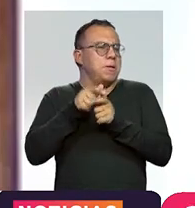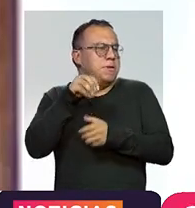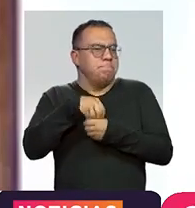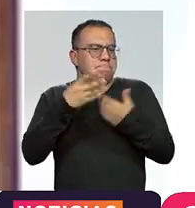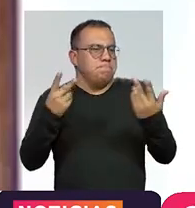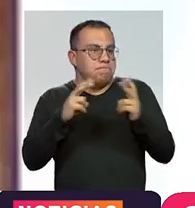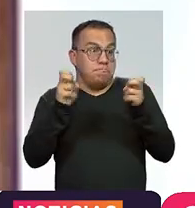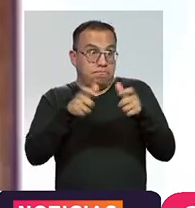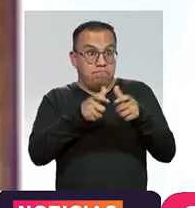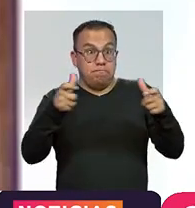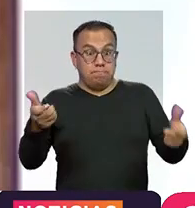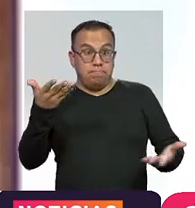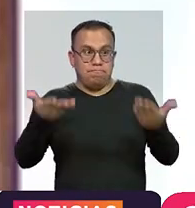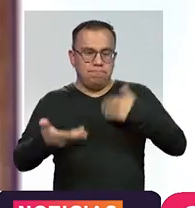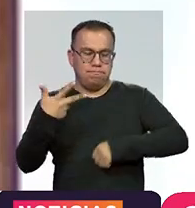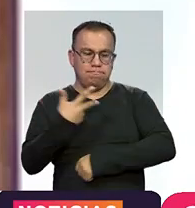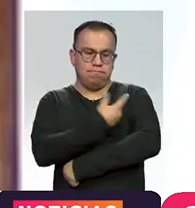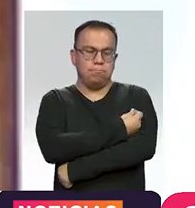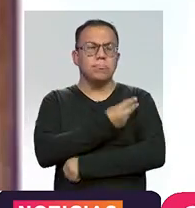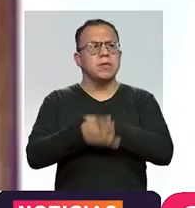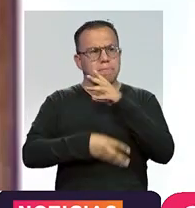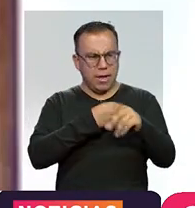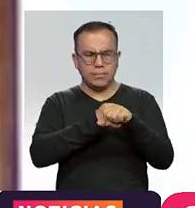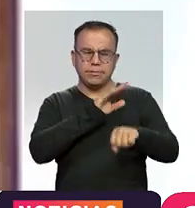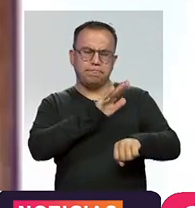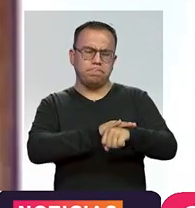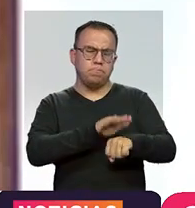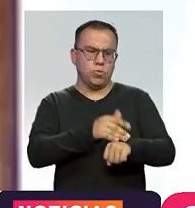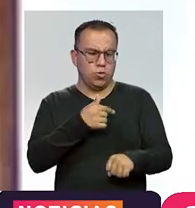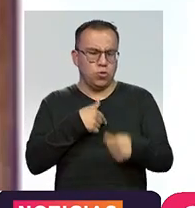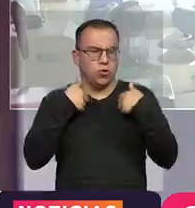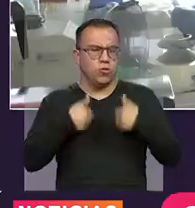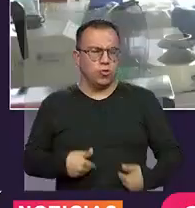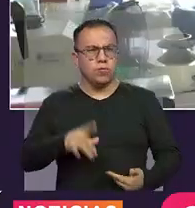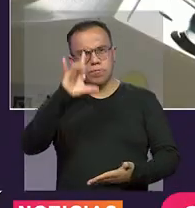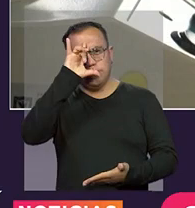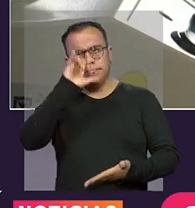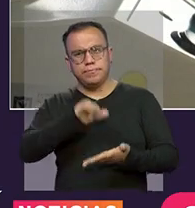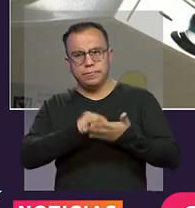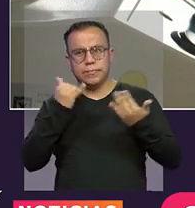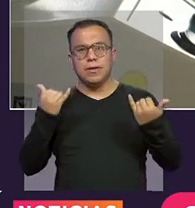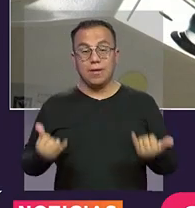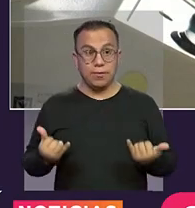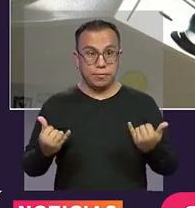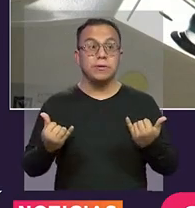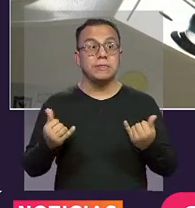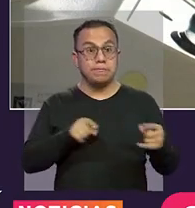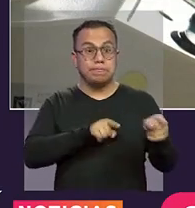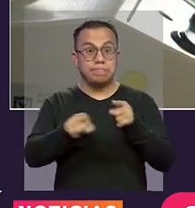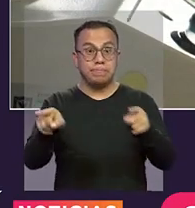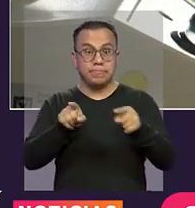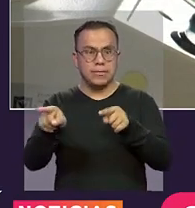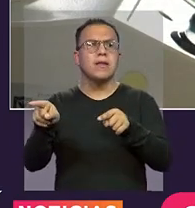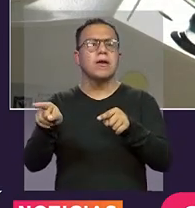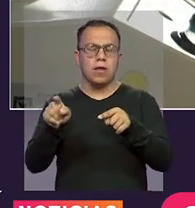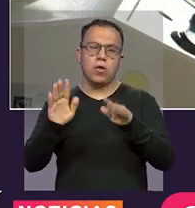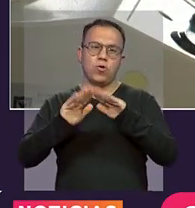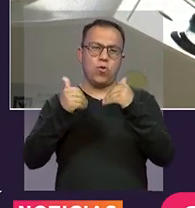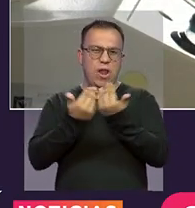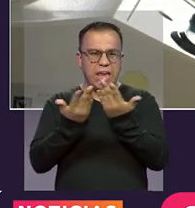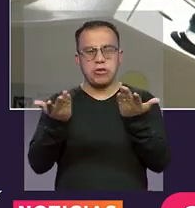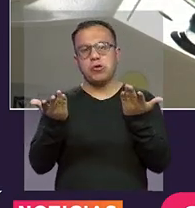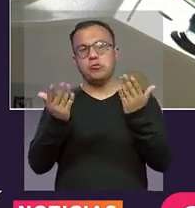respecto al que ofrece la vacunación. De hecho, yo incluso creería que en las instituciones